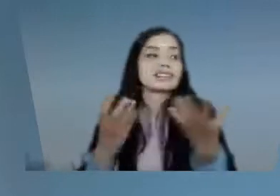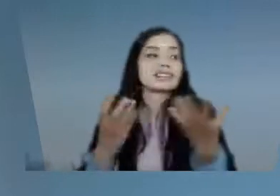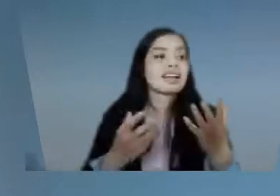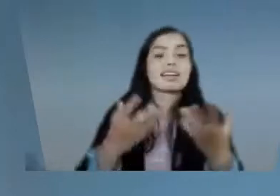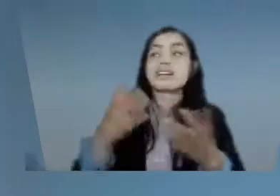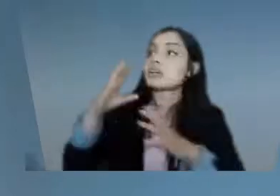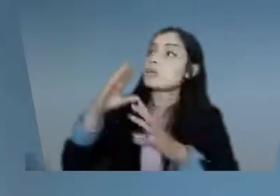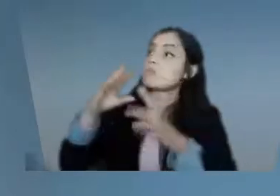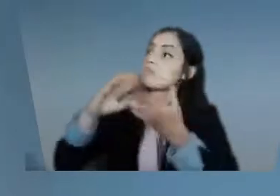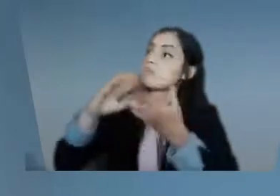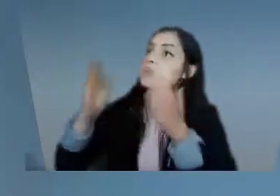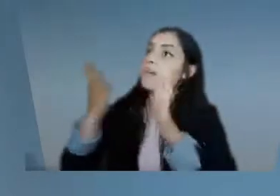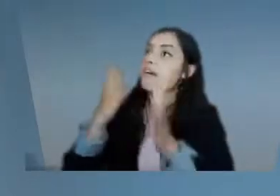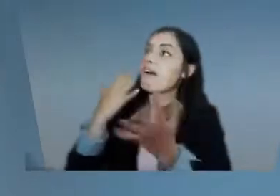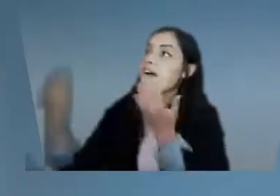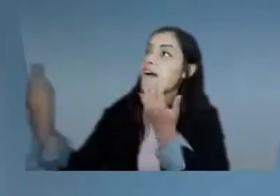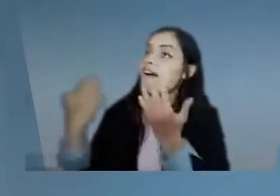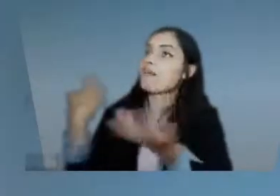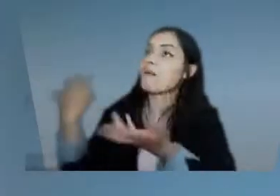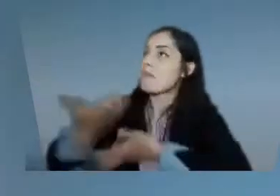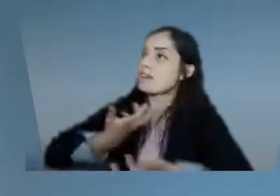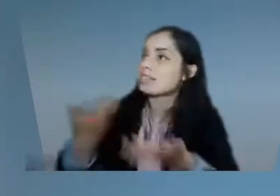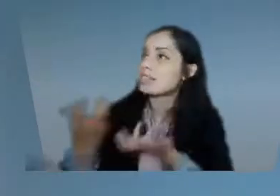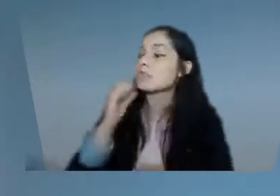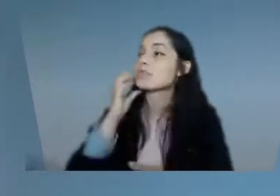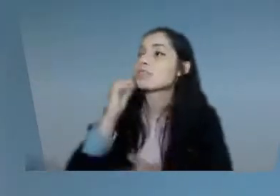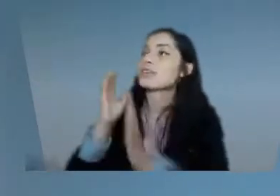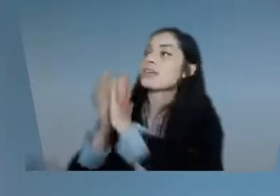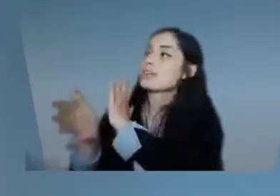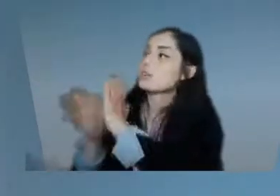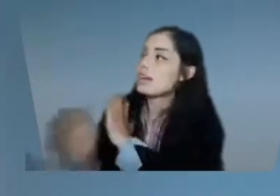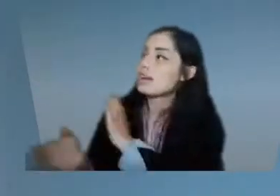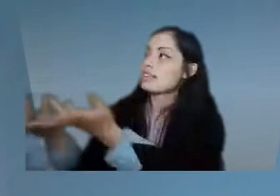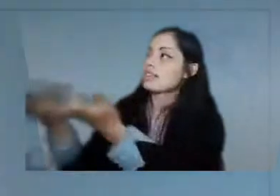ellos y nos enriquecen a nosotros de una forma extraordinaria.